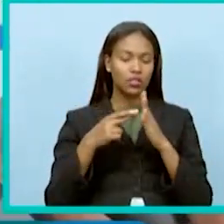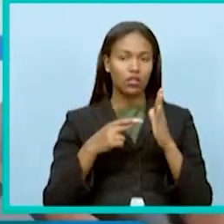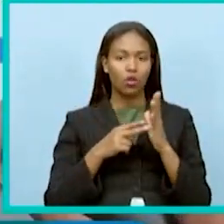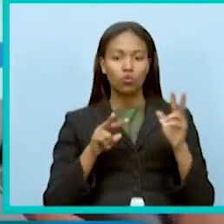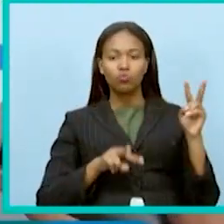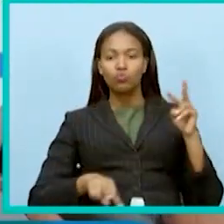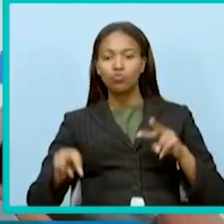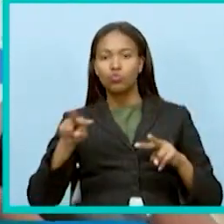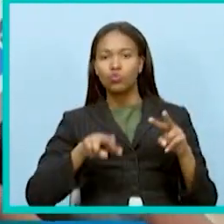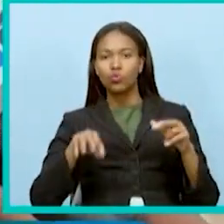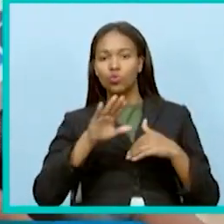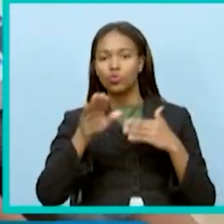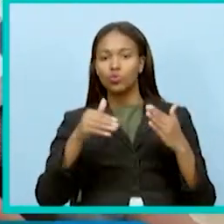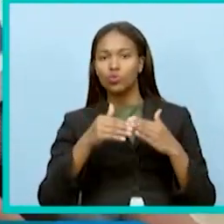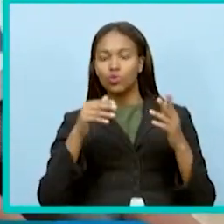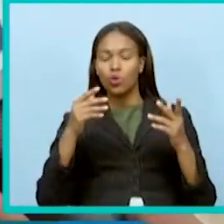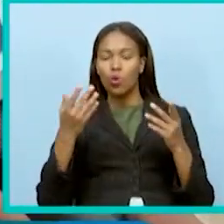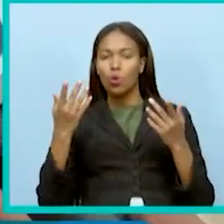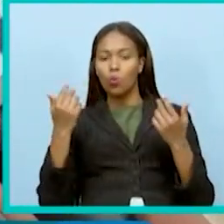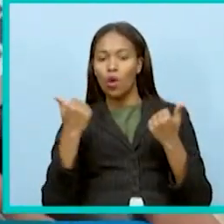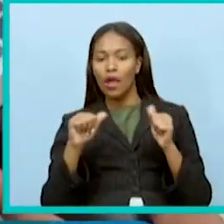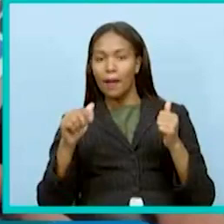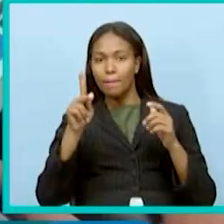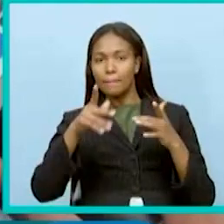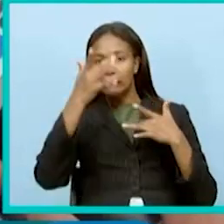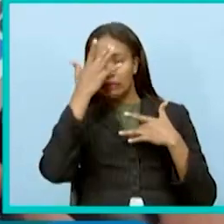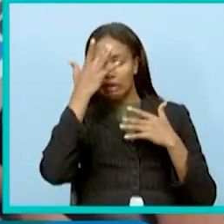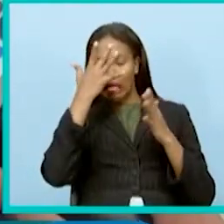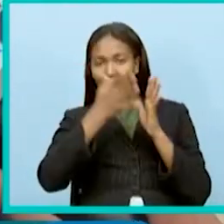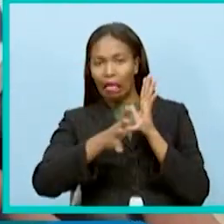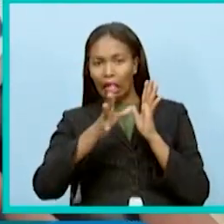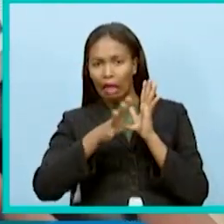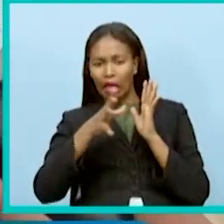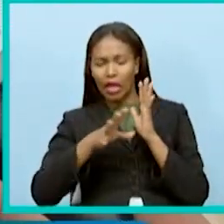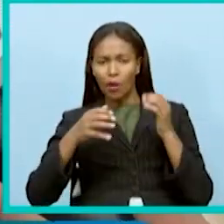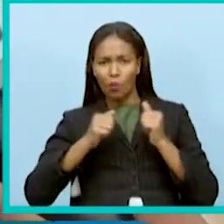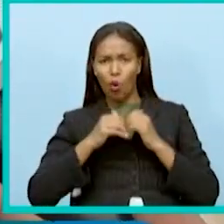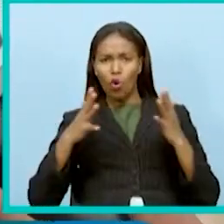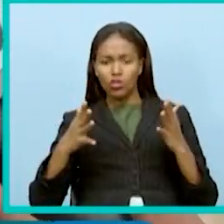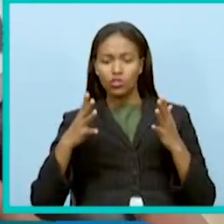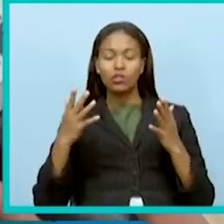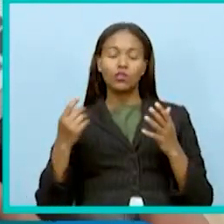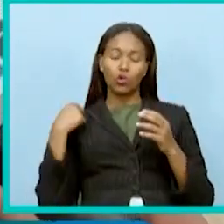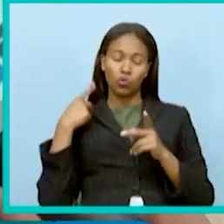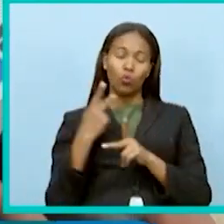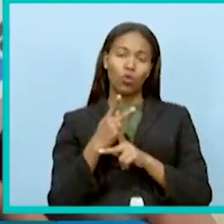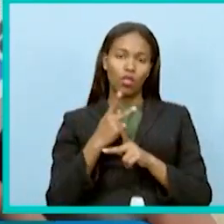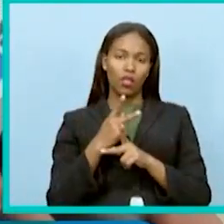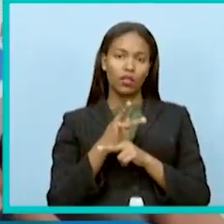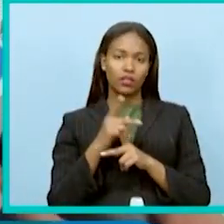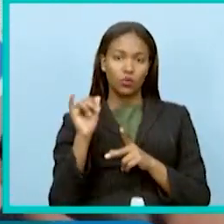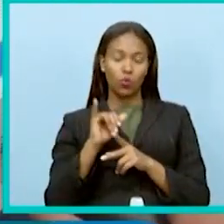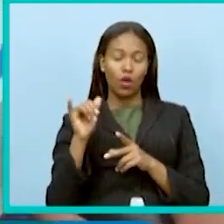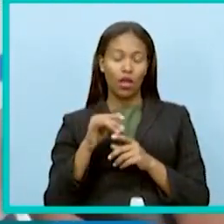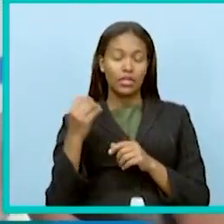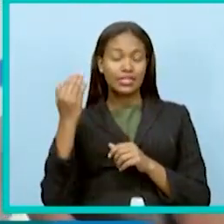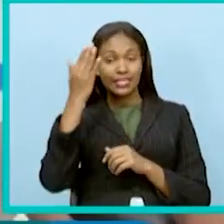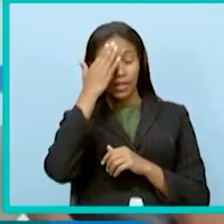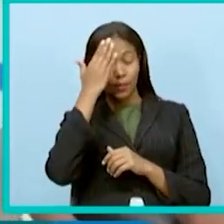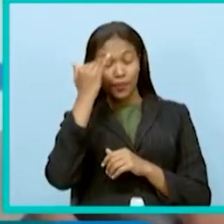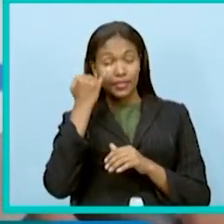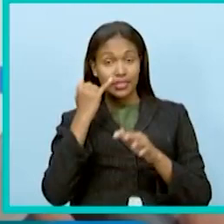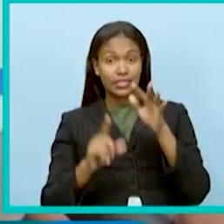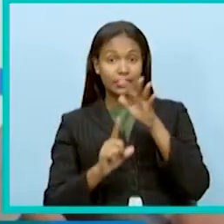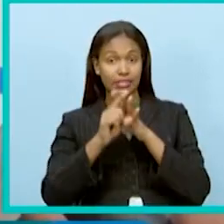vigilancia de todo cuadro diarreico que llega. Por suerte tenemos siempre tratamiento en la República Dominicana, tenemos el diagnóstico también en el caso de